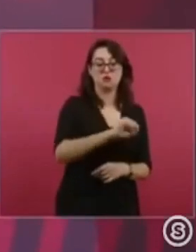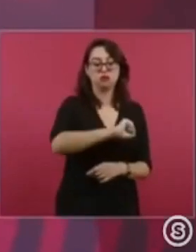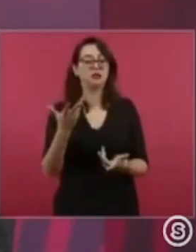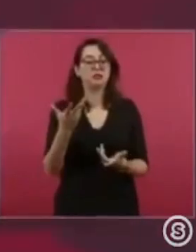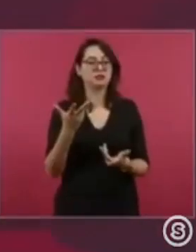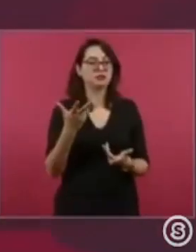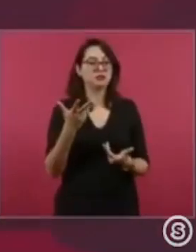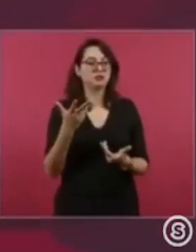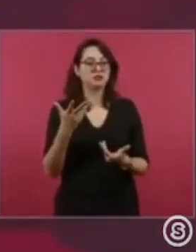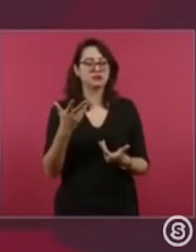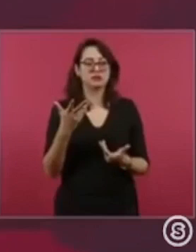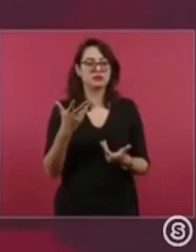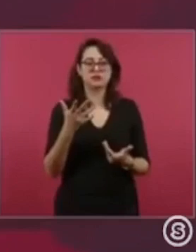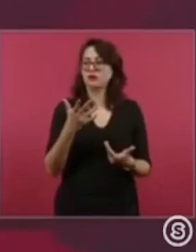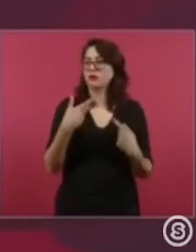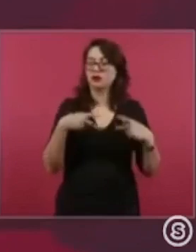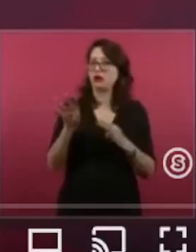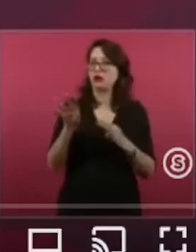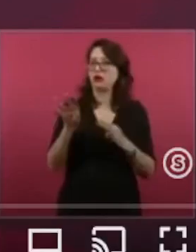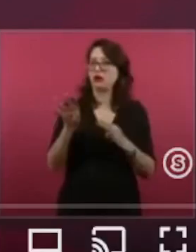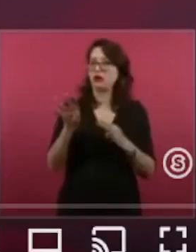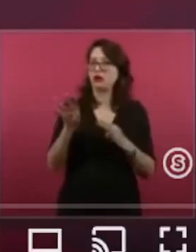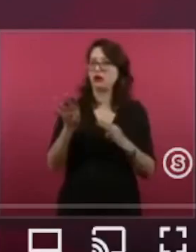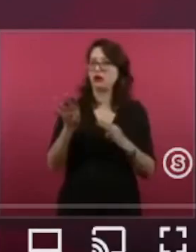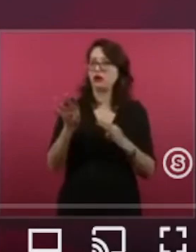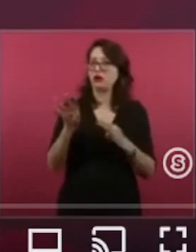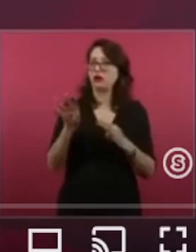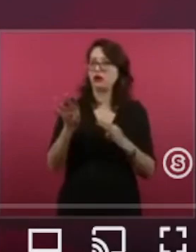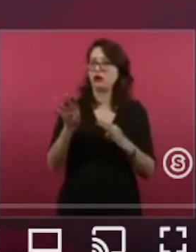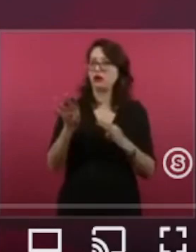poder. A él le ayuda la inflación. AMLO,